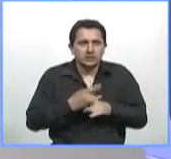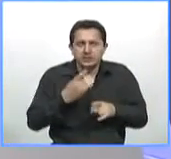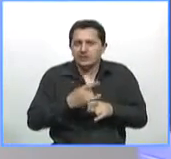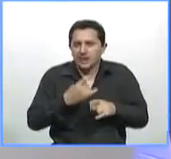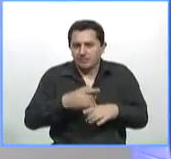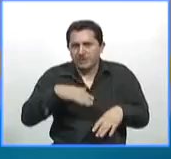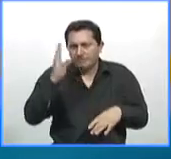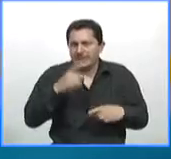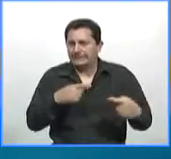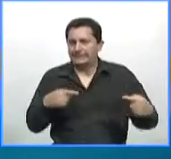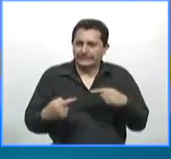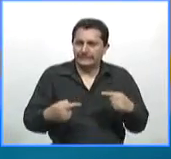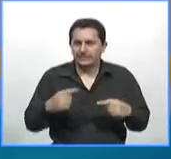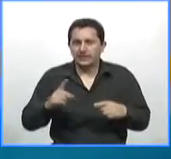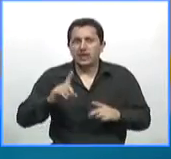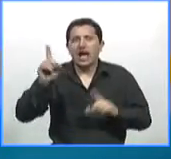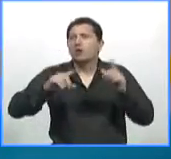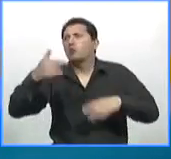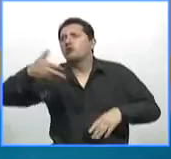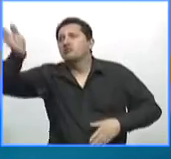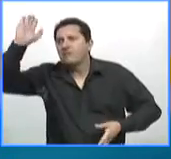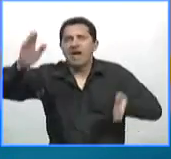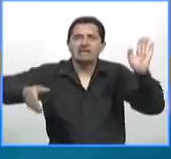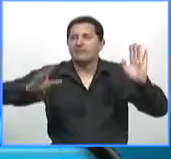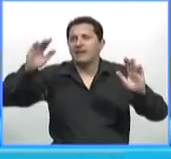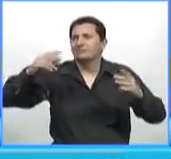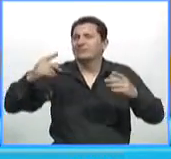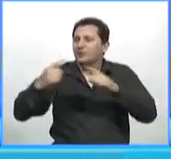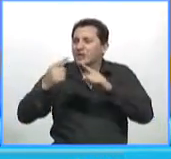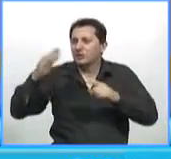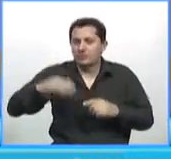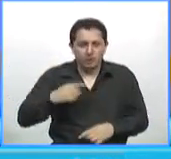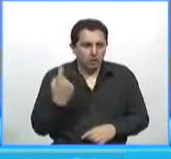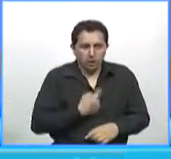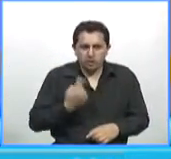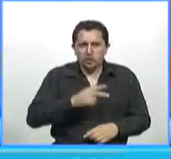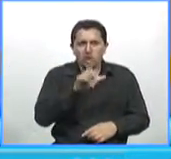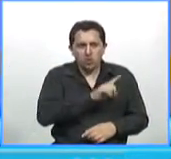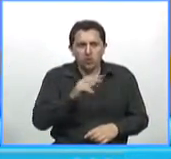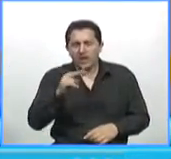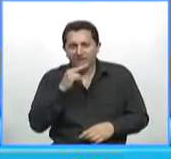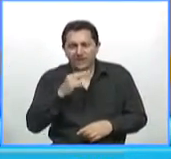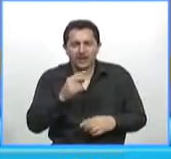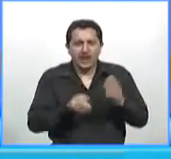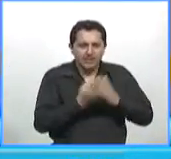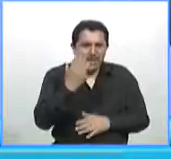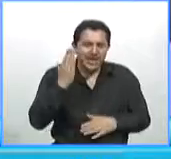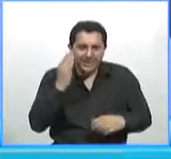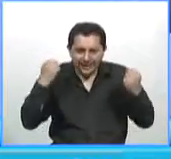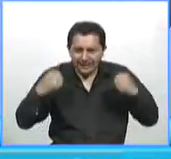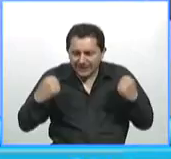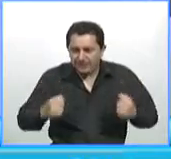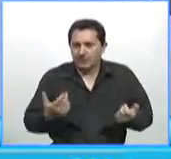más roces que... varios que se van a jugar afuera o distintas cosas, ¿no? Entramos de lunes a viernes doble turno, los veo más que a mi hijo, imagínate. Claro.